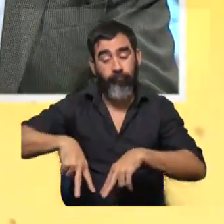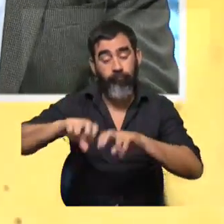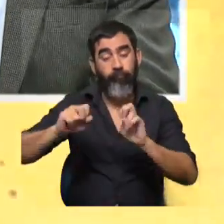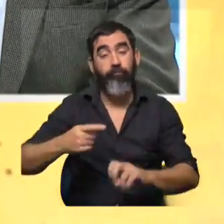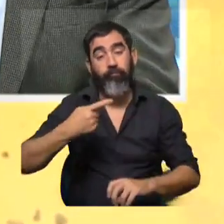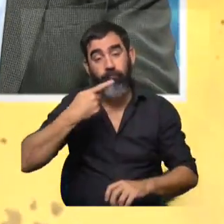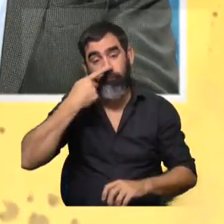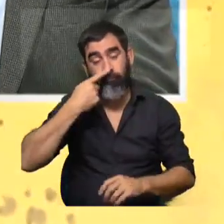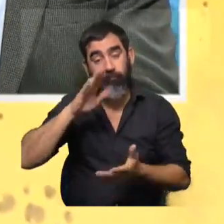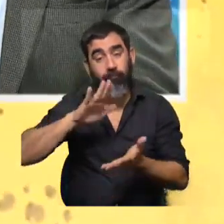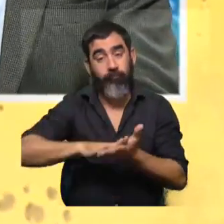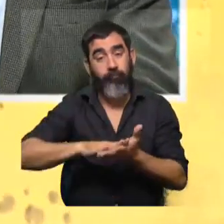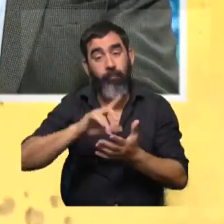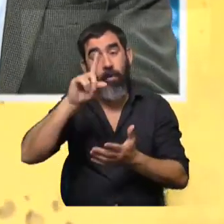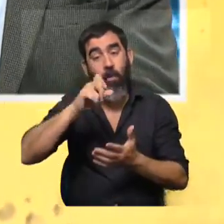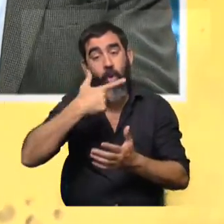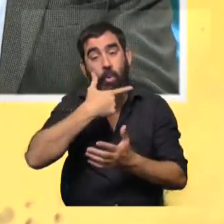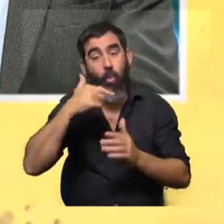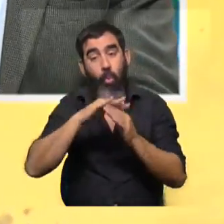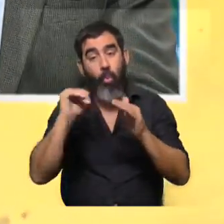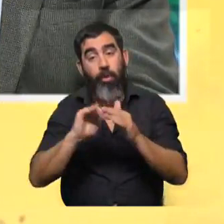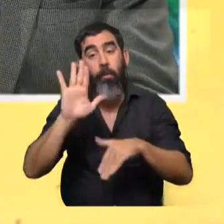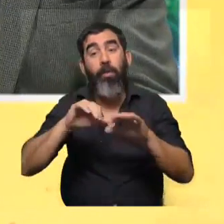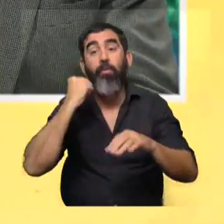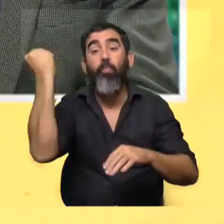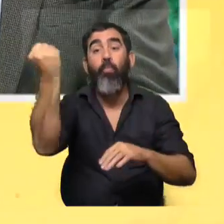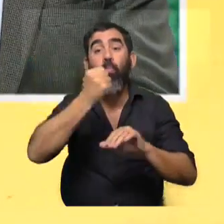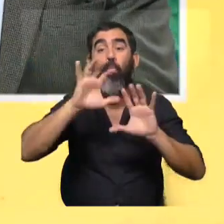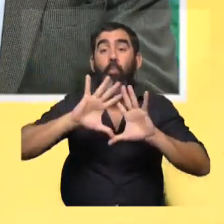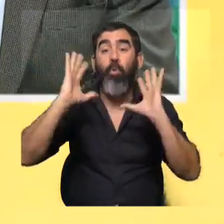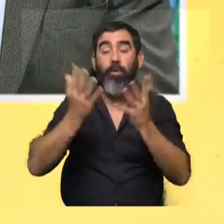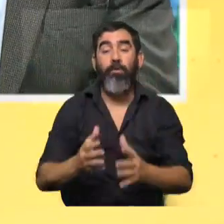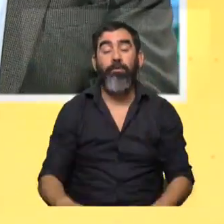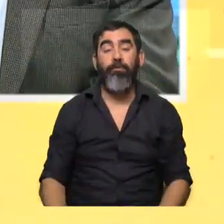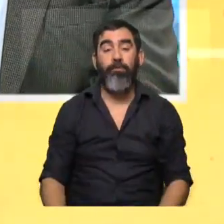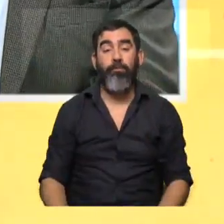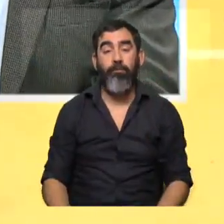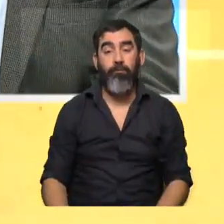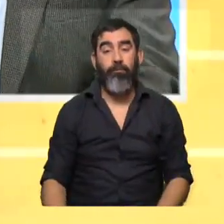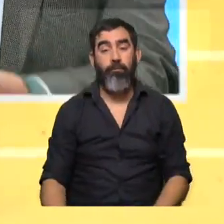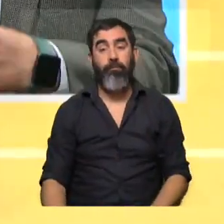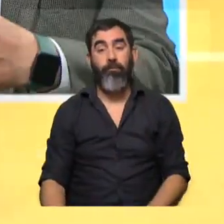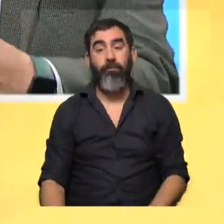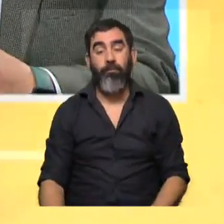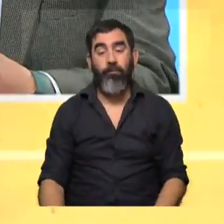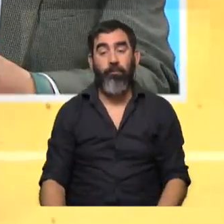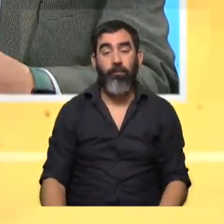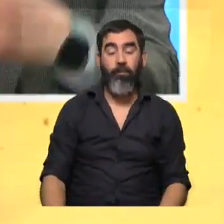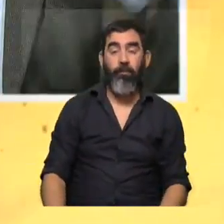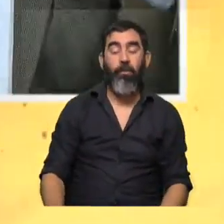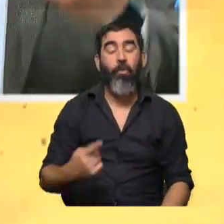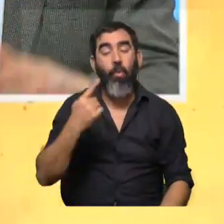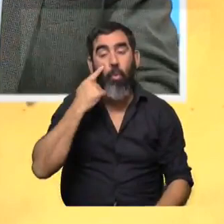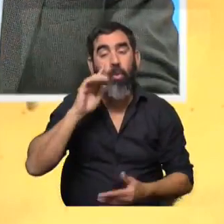estudios sobre esta reserva de agua dulce, que es una de las más importantes del mundo y que yo creo que conocemos mucho más de